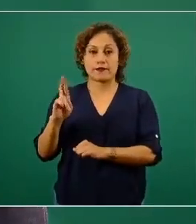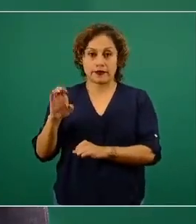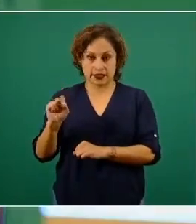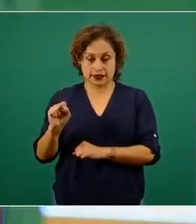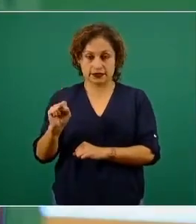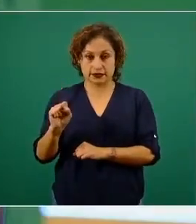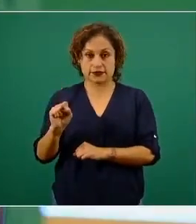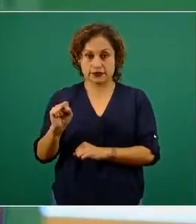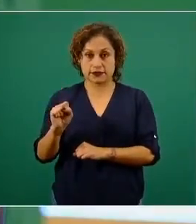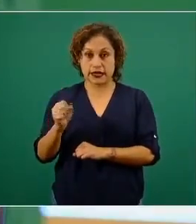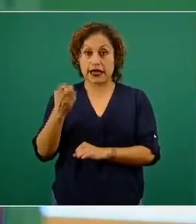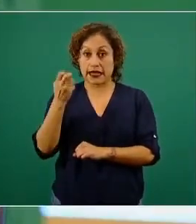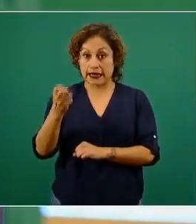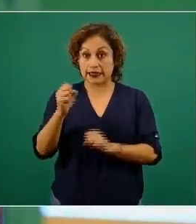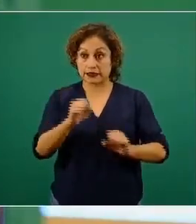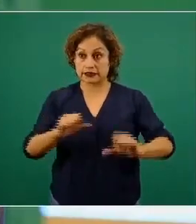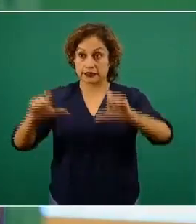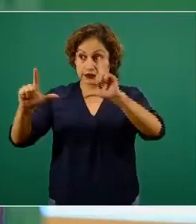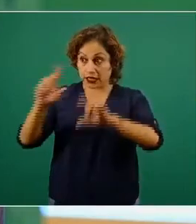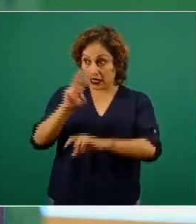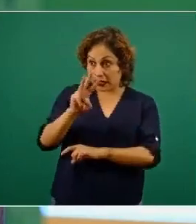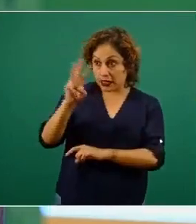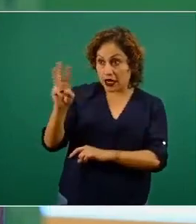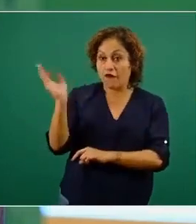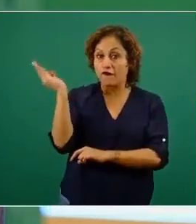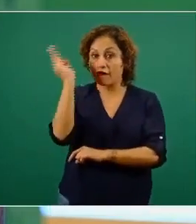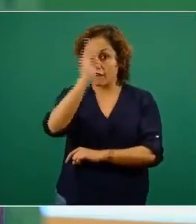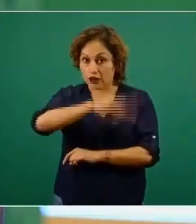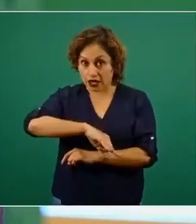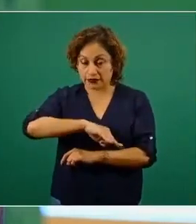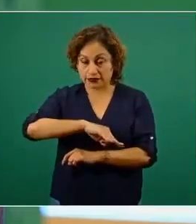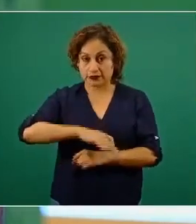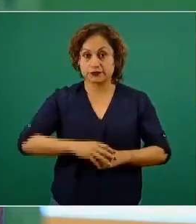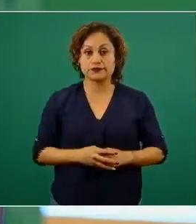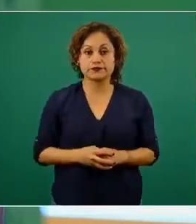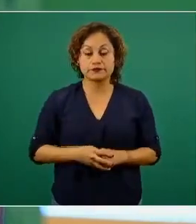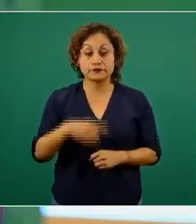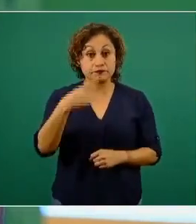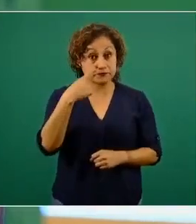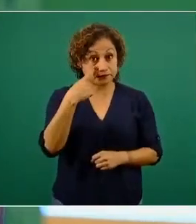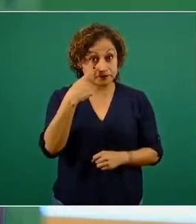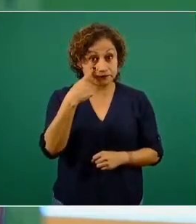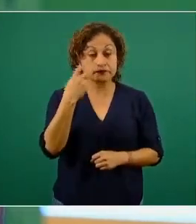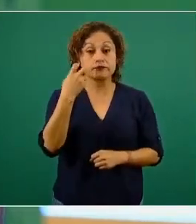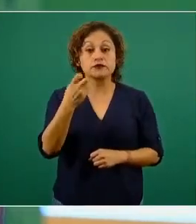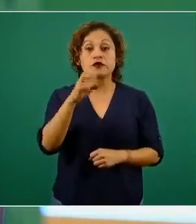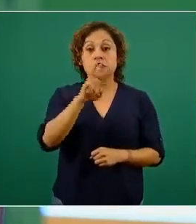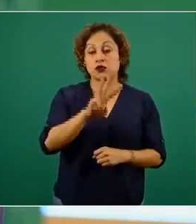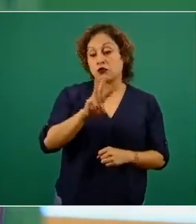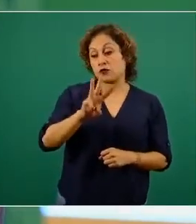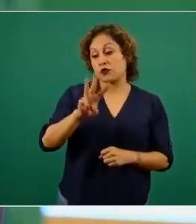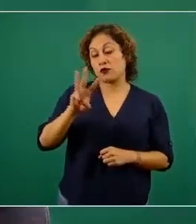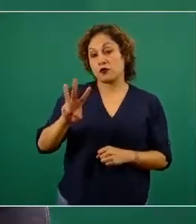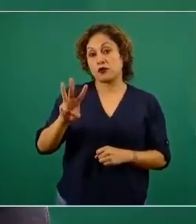este potencial fraude, y la página es